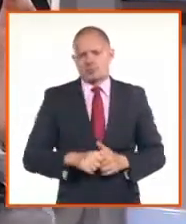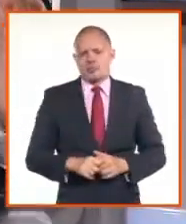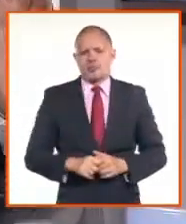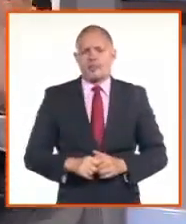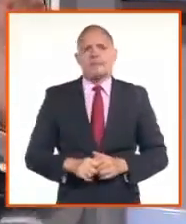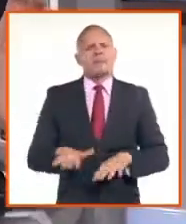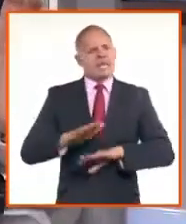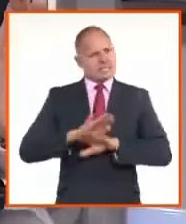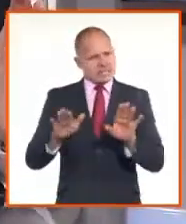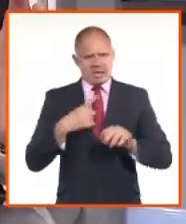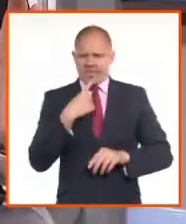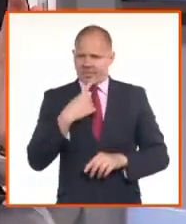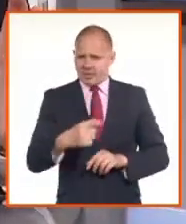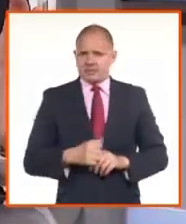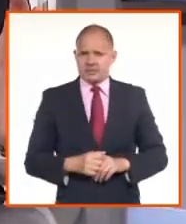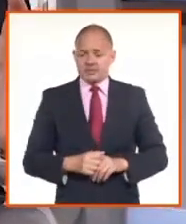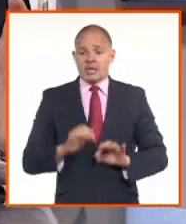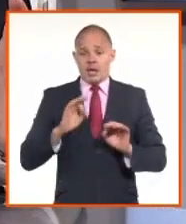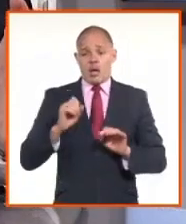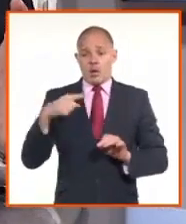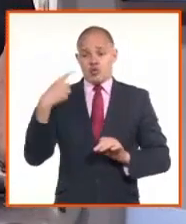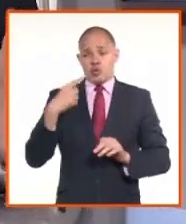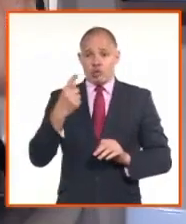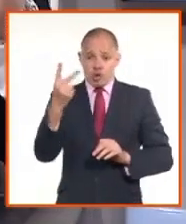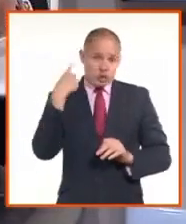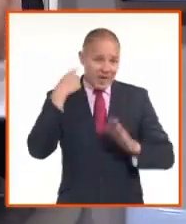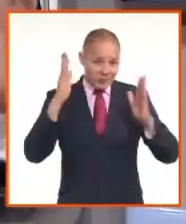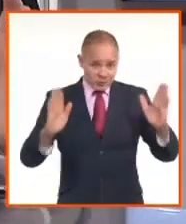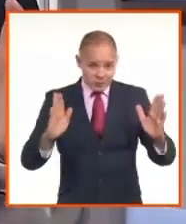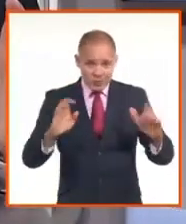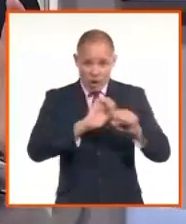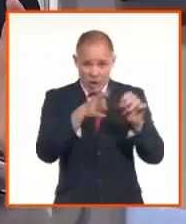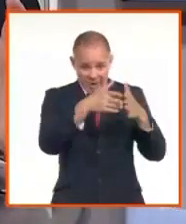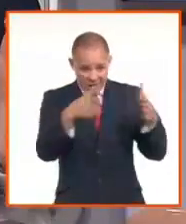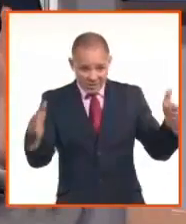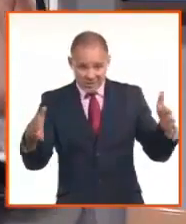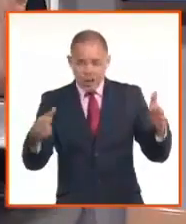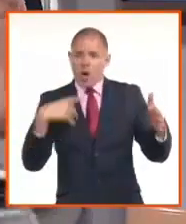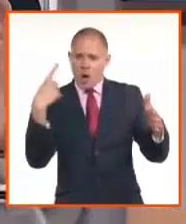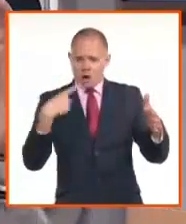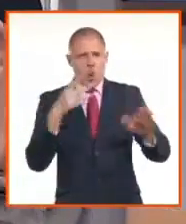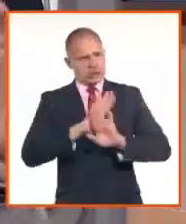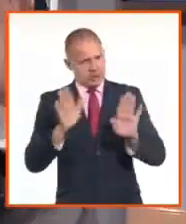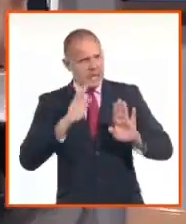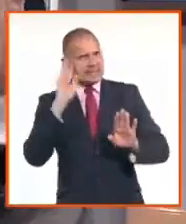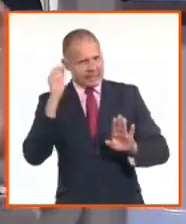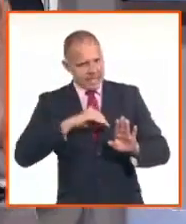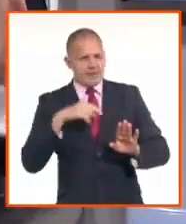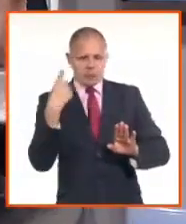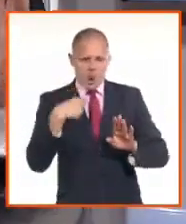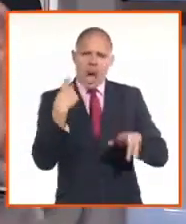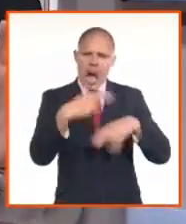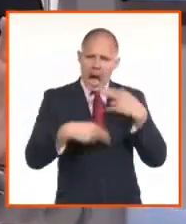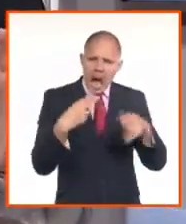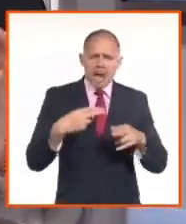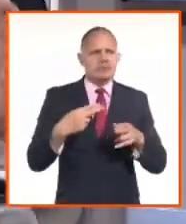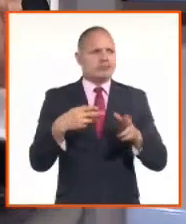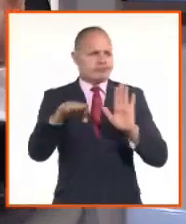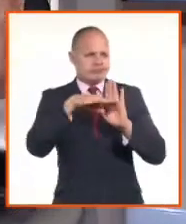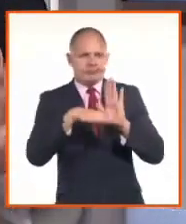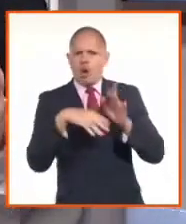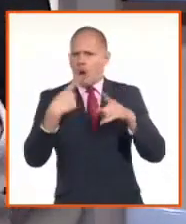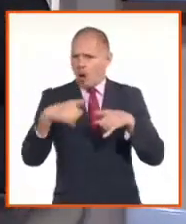hemos dicho no nos arrepentimos lo que hemos hecho en los dos años pero nosotros sabemos que hemos tenido la necesidad para proteger a nuestros trabajadores